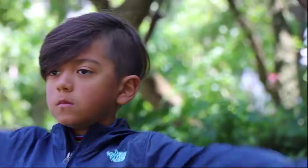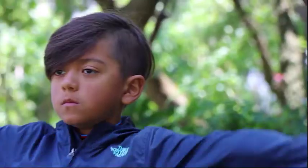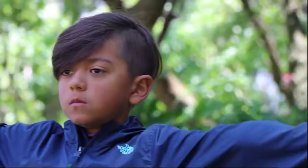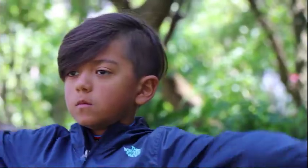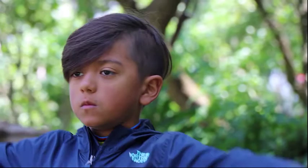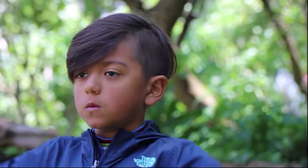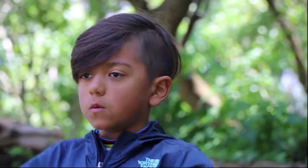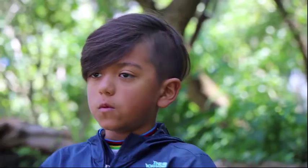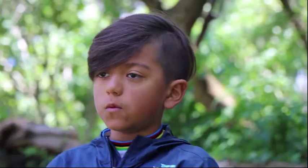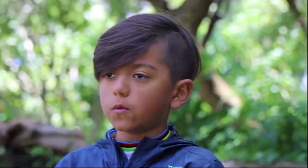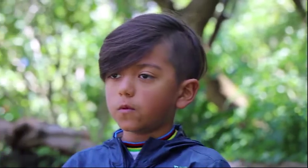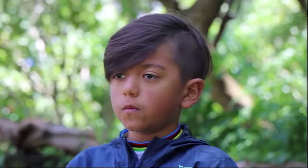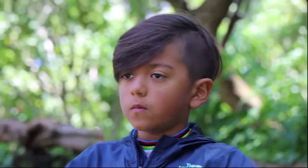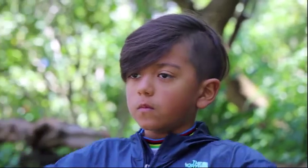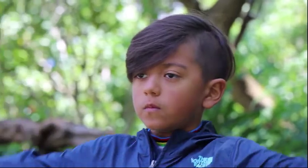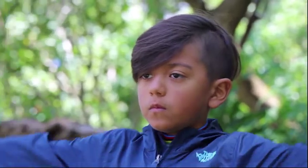abajo,